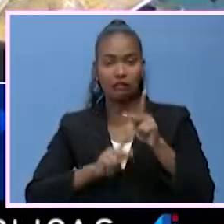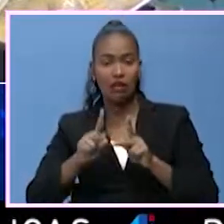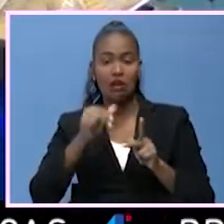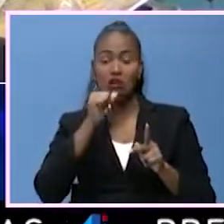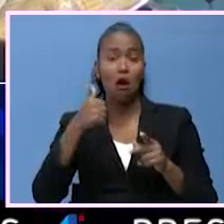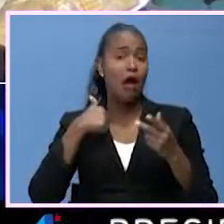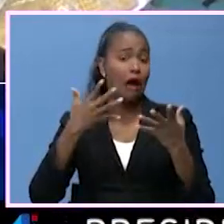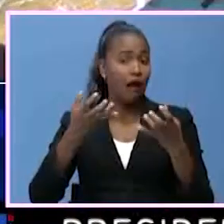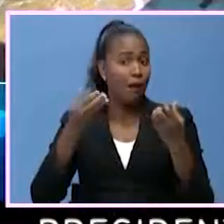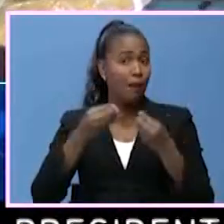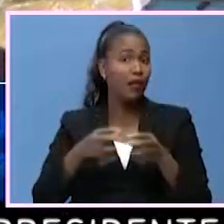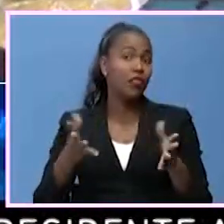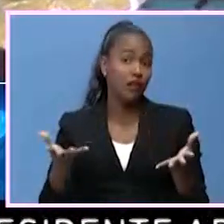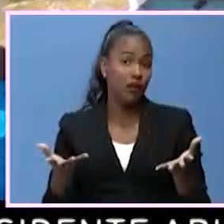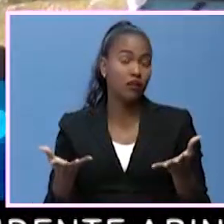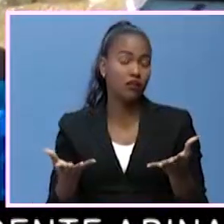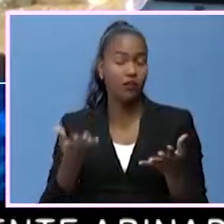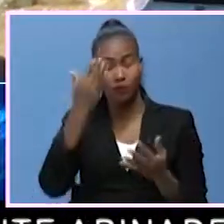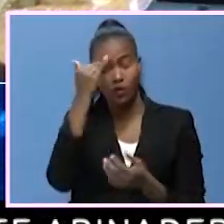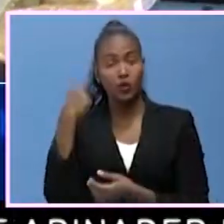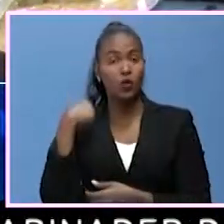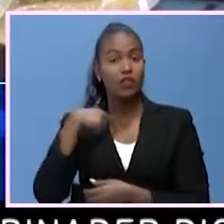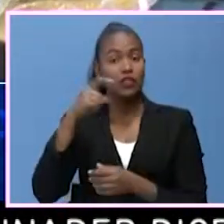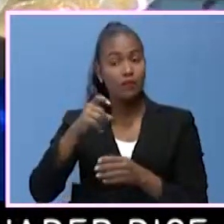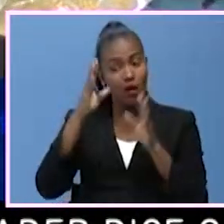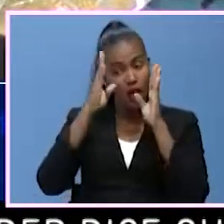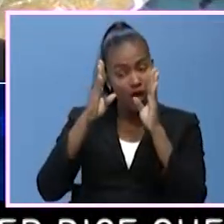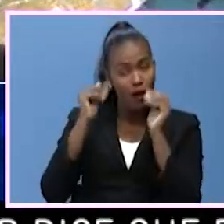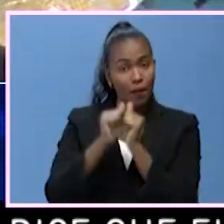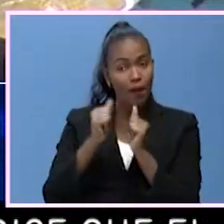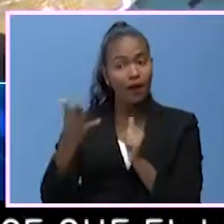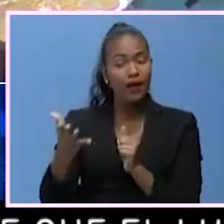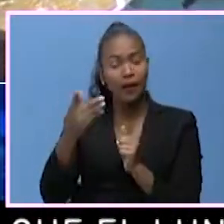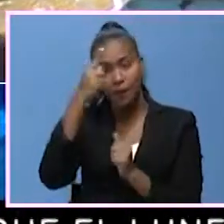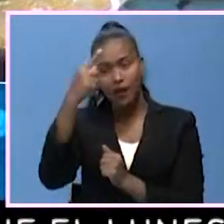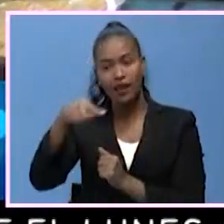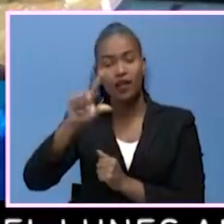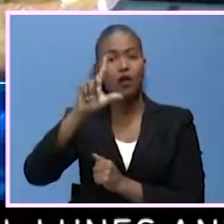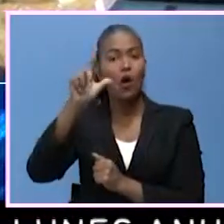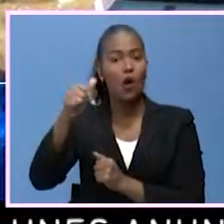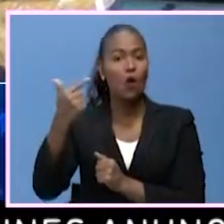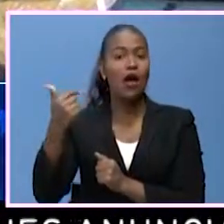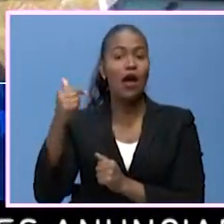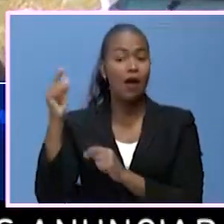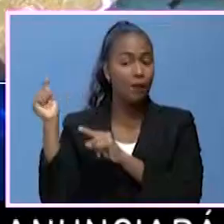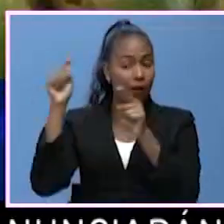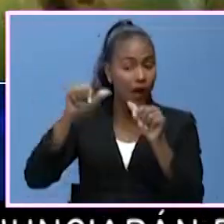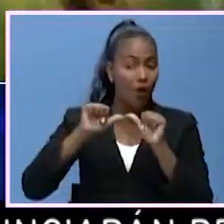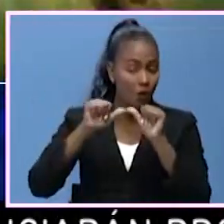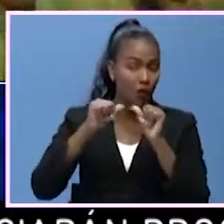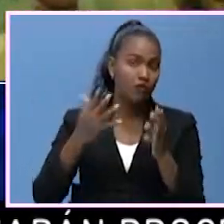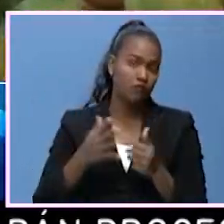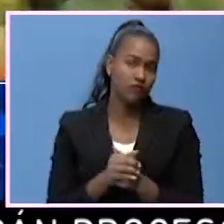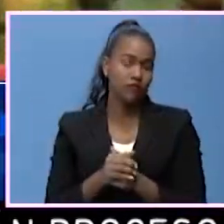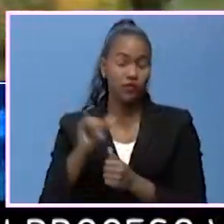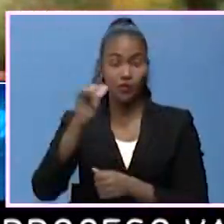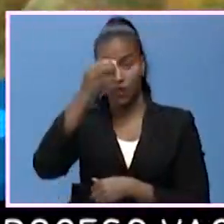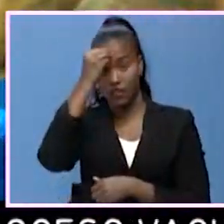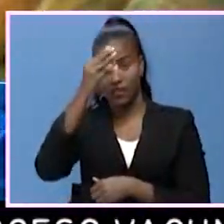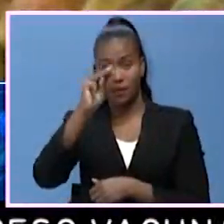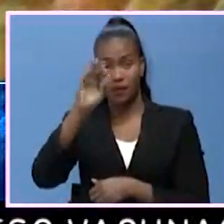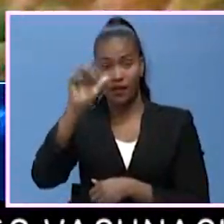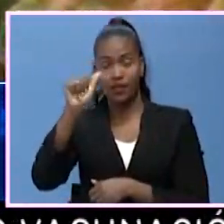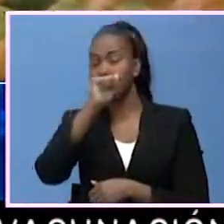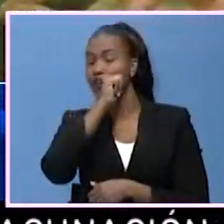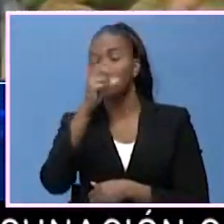perder los clientes, ¿sí me entienden? Porque tenemos que tratarlo bien a ellos, para que ellos entonces no dejen de venir a nosotros. Manifestaron que el Merca